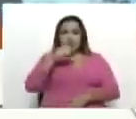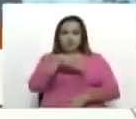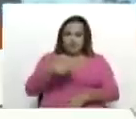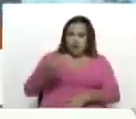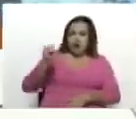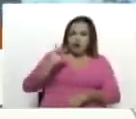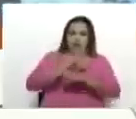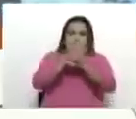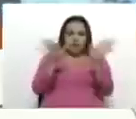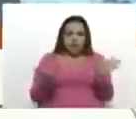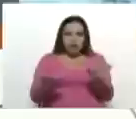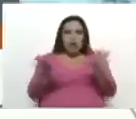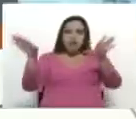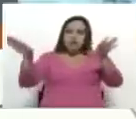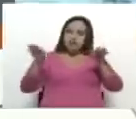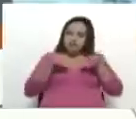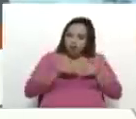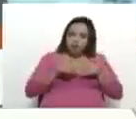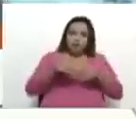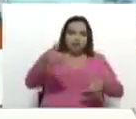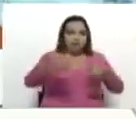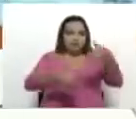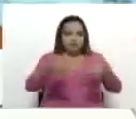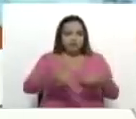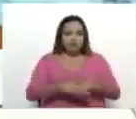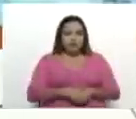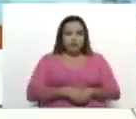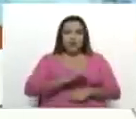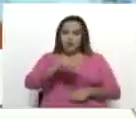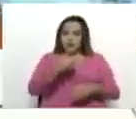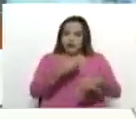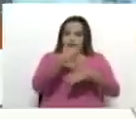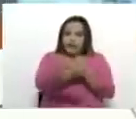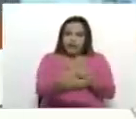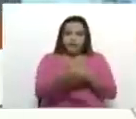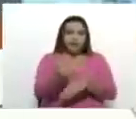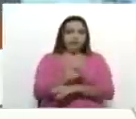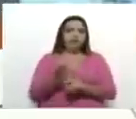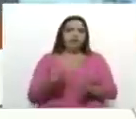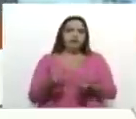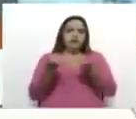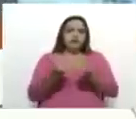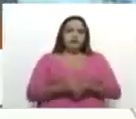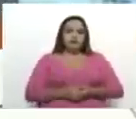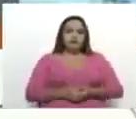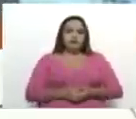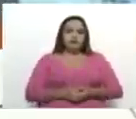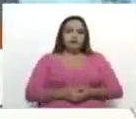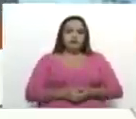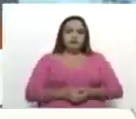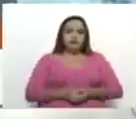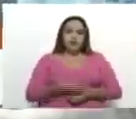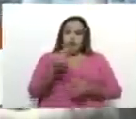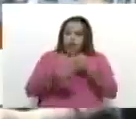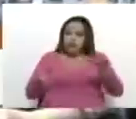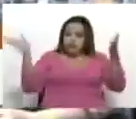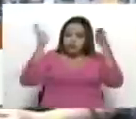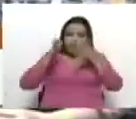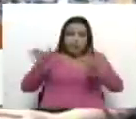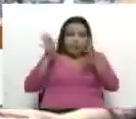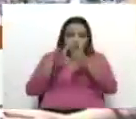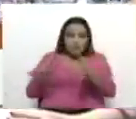todo reconoció el resultado y fue más allá de inmediato nos dio instrucciones